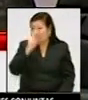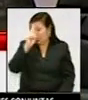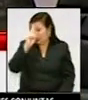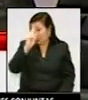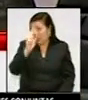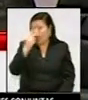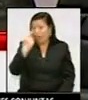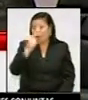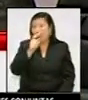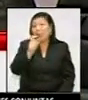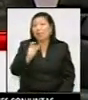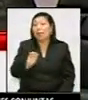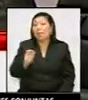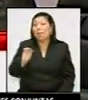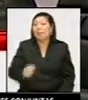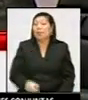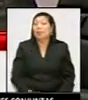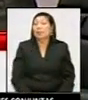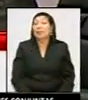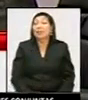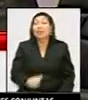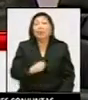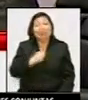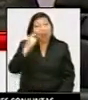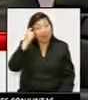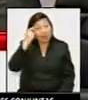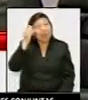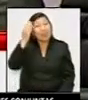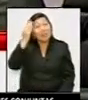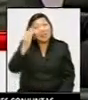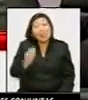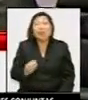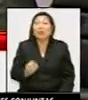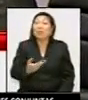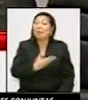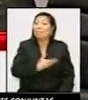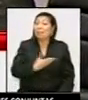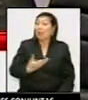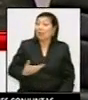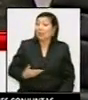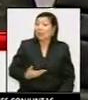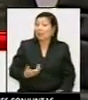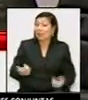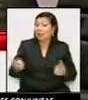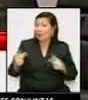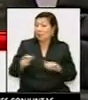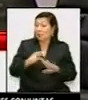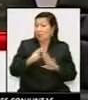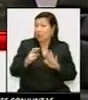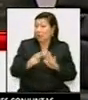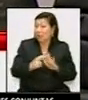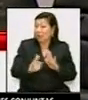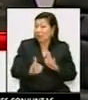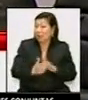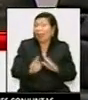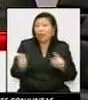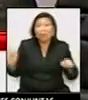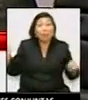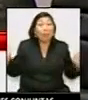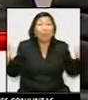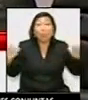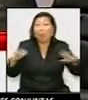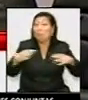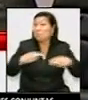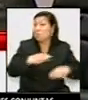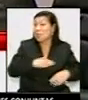la ciudadanía. Creo que yo tengo la plena seguridad, si es que el presidente de la República en este momento trae un proyecto de ley, ahí sí viene con todos los ministros